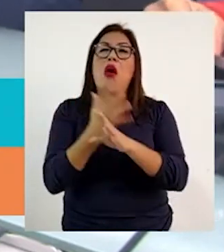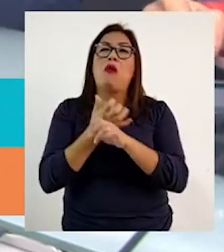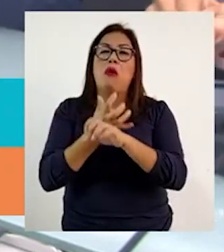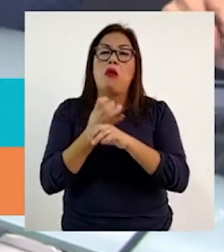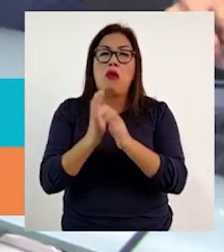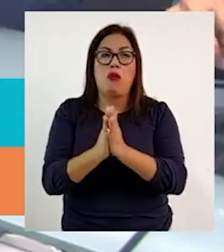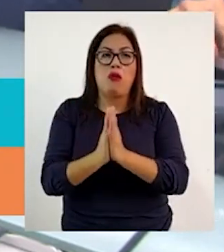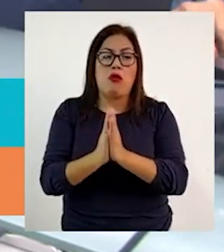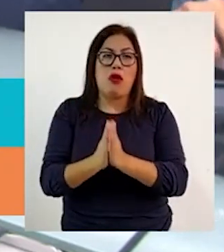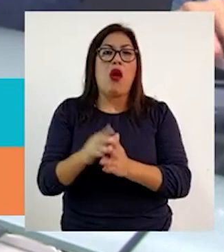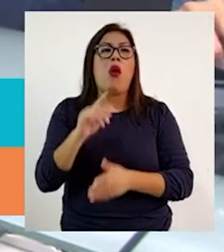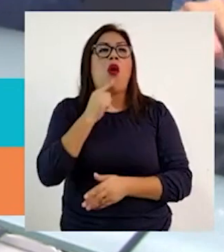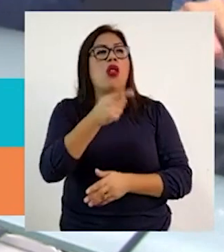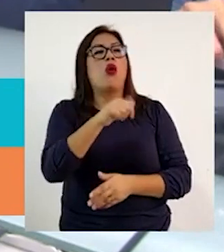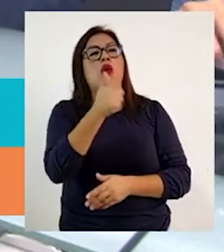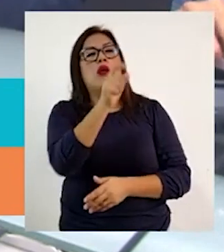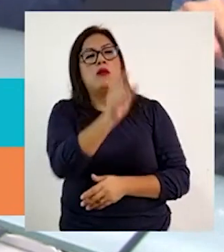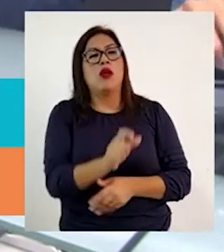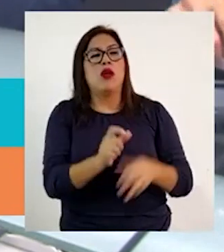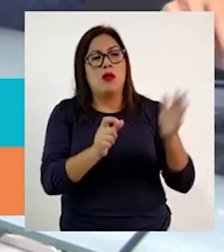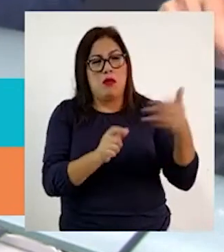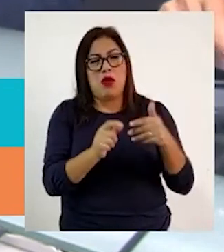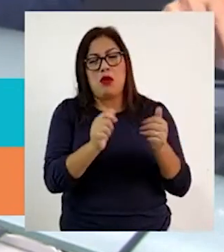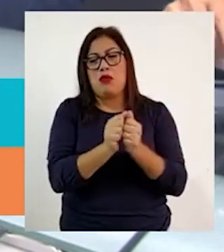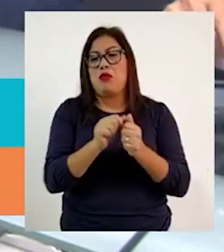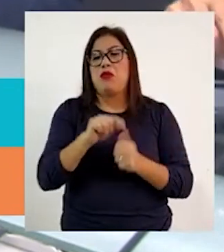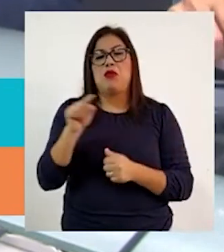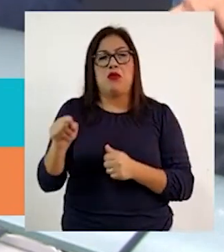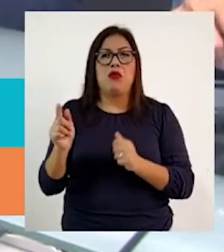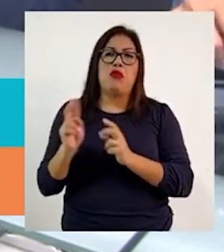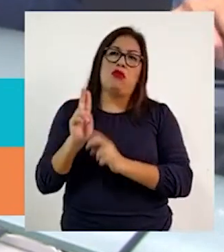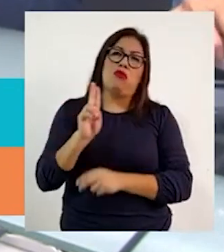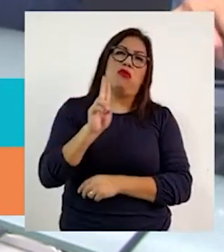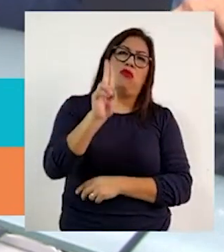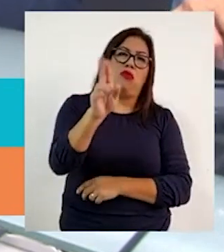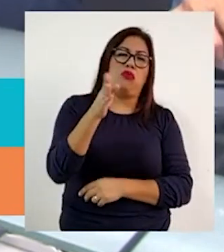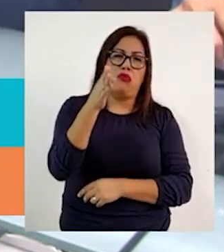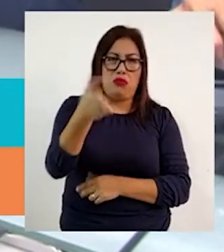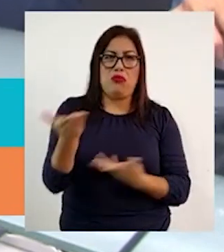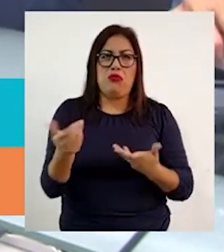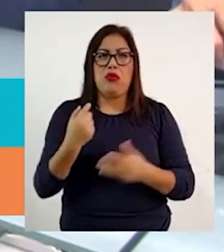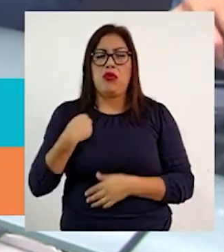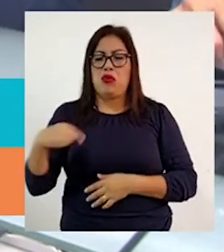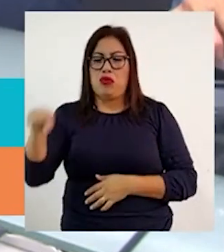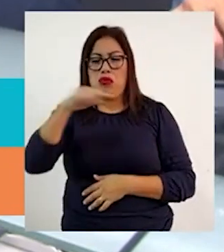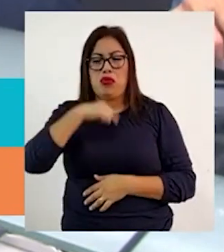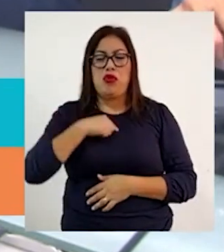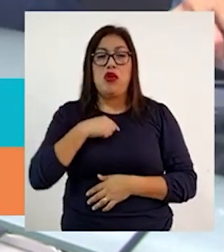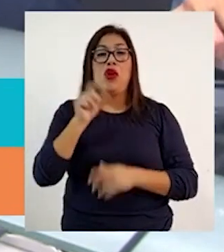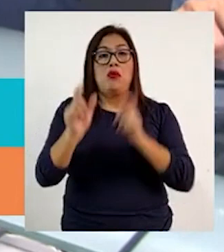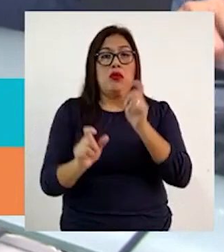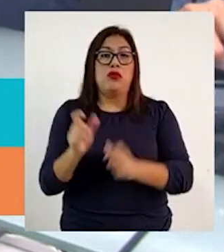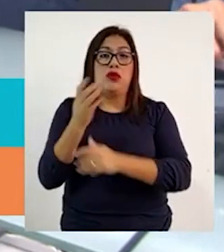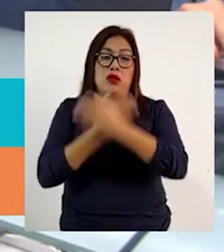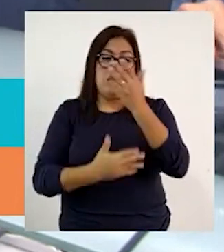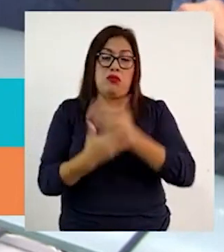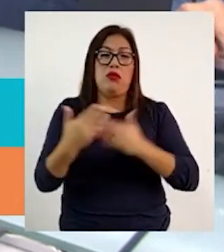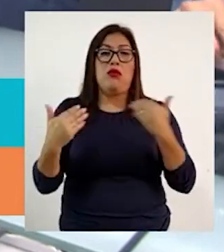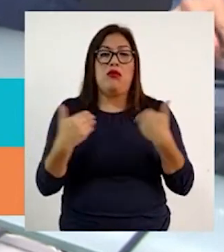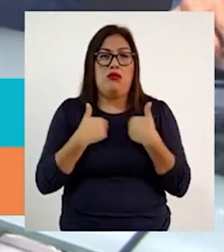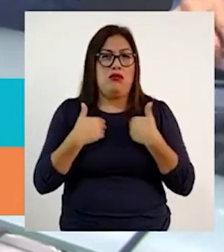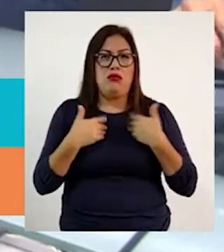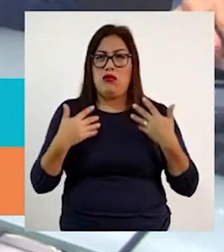a otra persona, ven con alguien para que te acompañe. Nosotros, las personas con discapacidad, tenemos